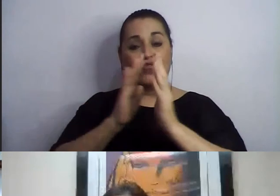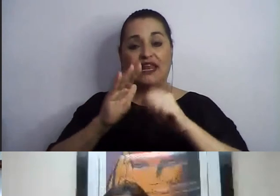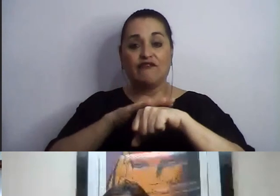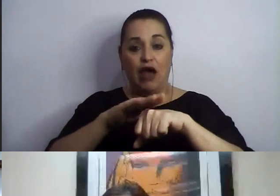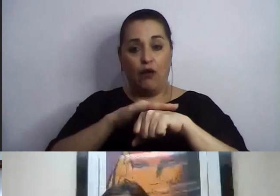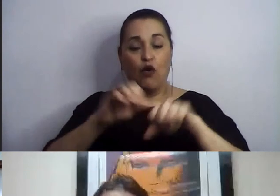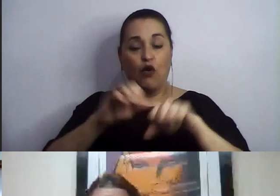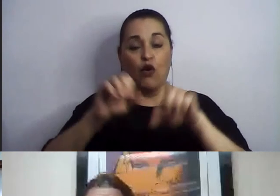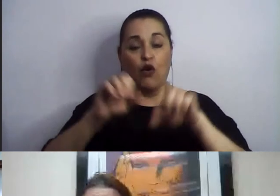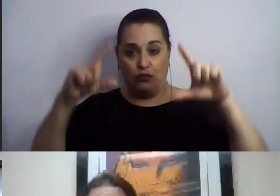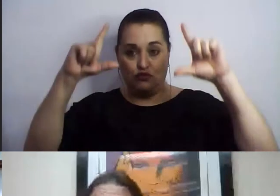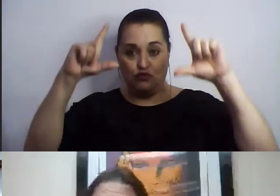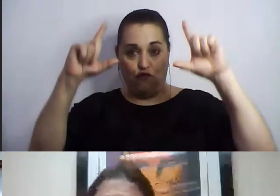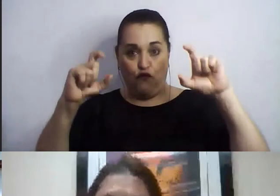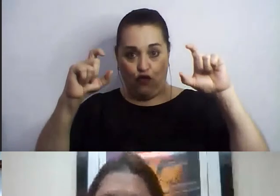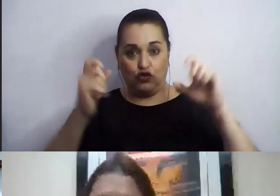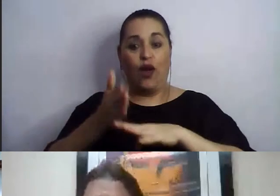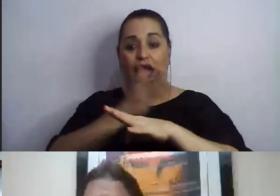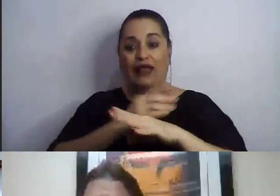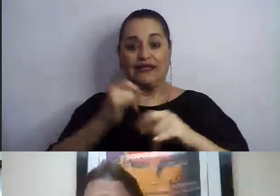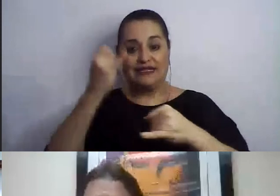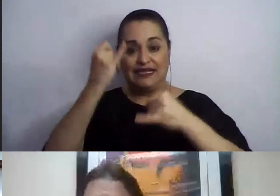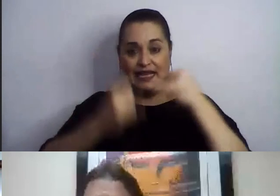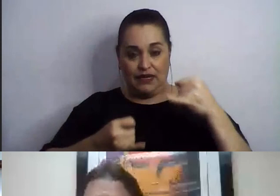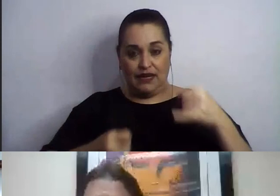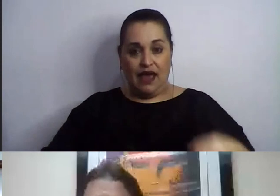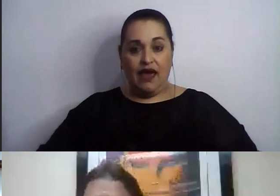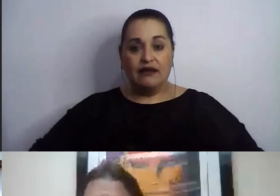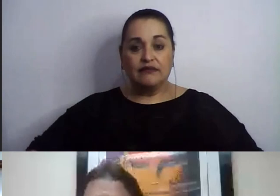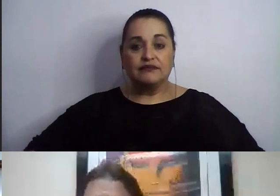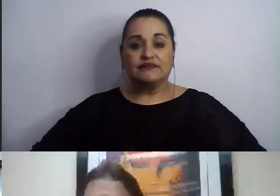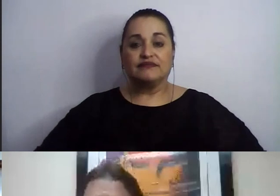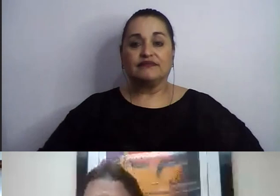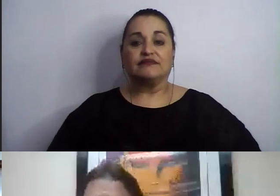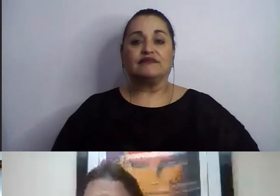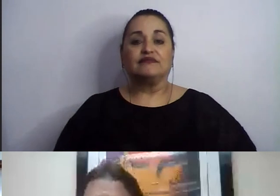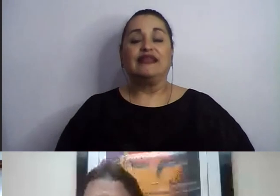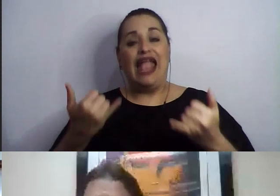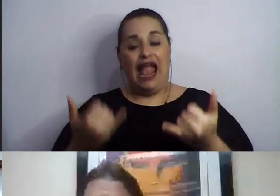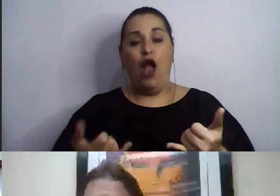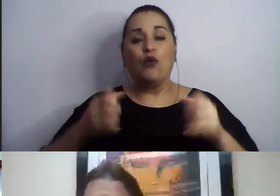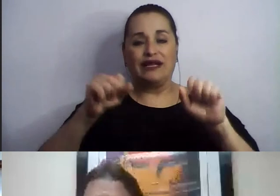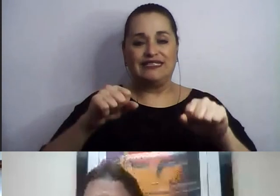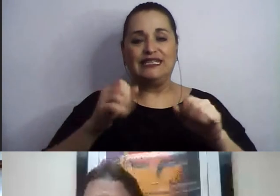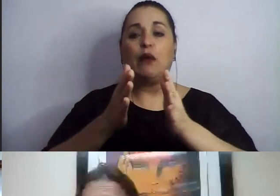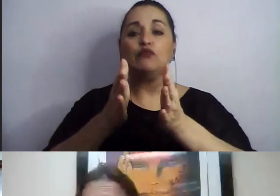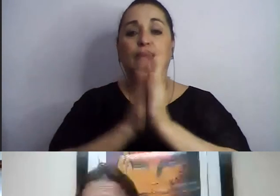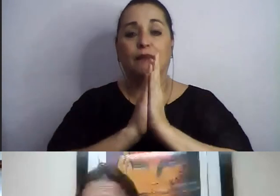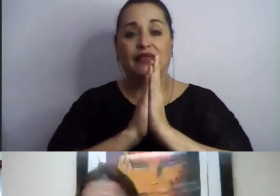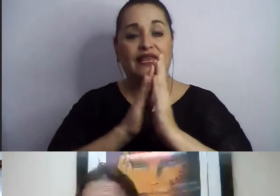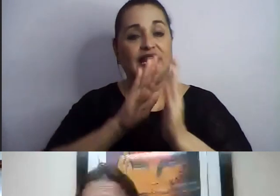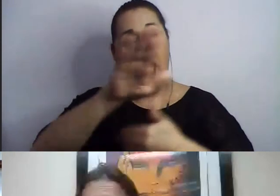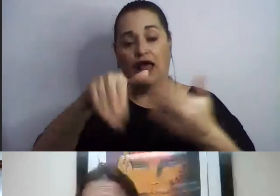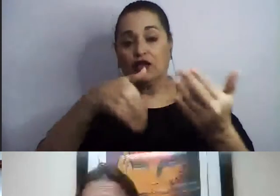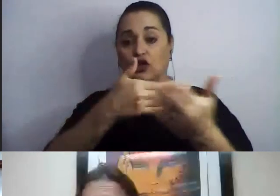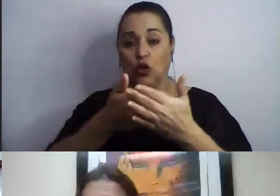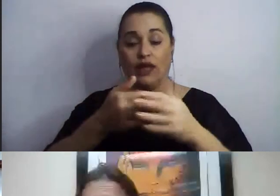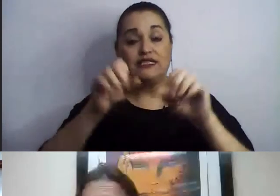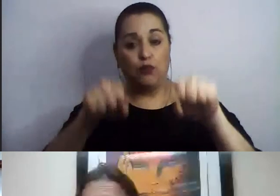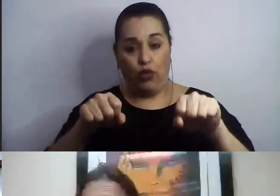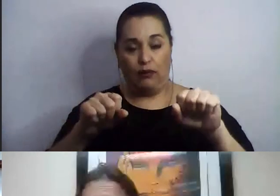podemos tomar una foto antes de culminar con la sesión entonces ahora si les vamos a pedir a todos y todas si